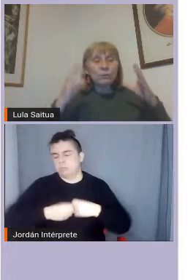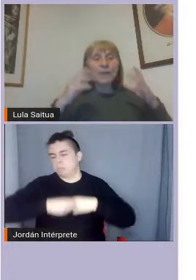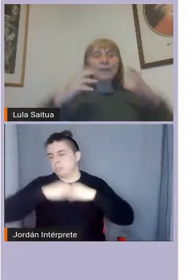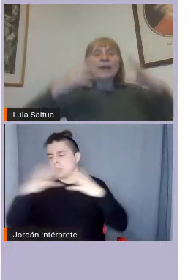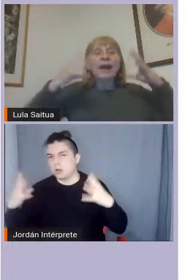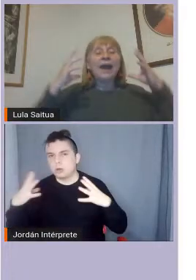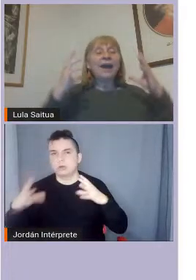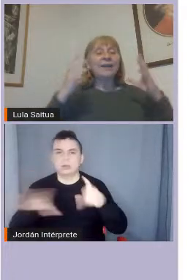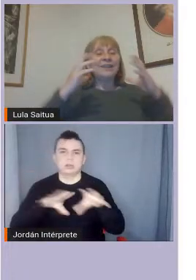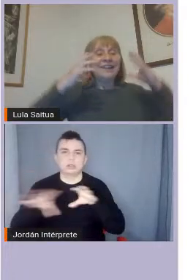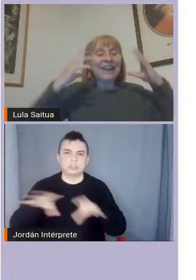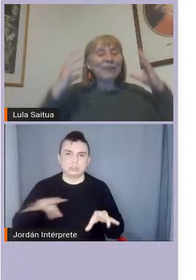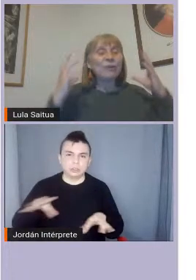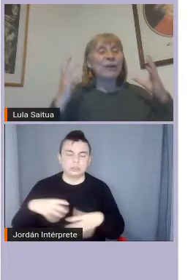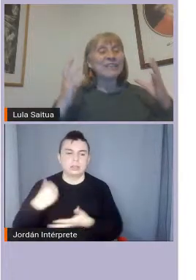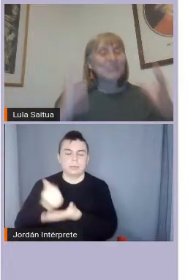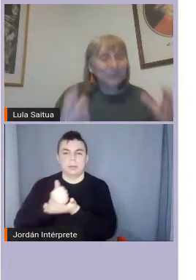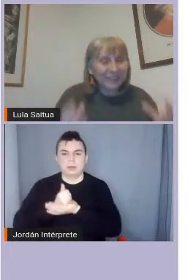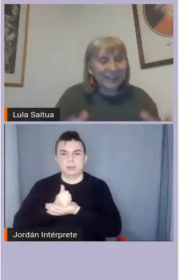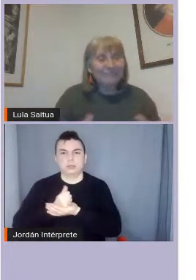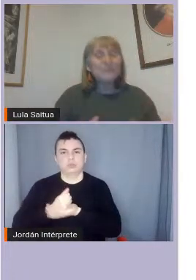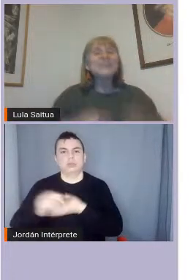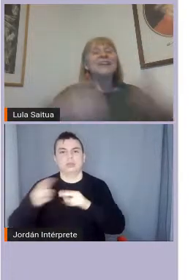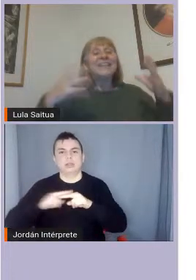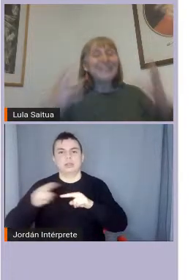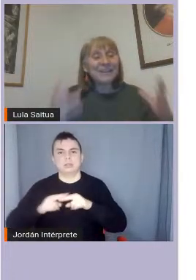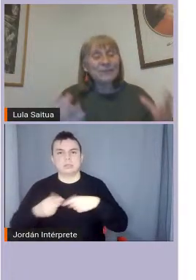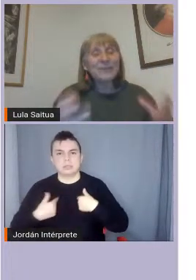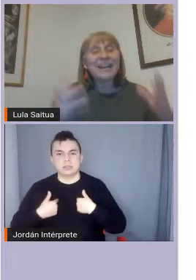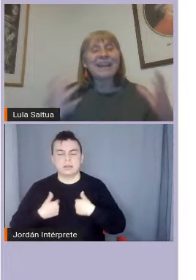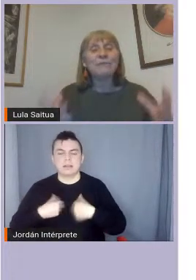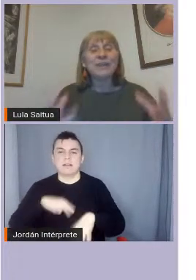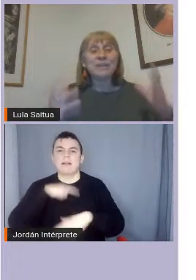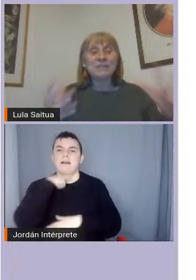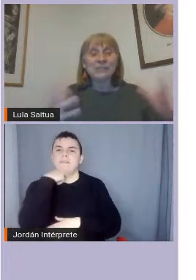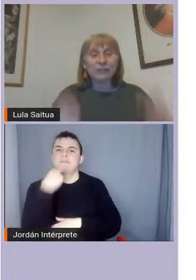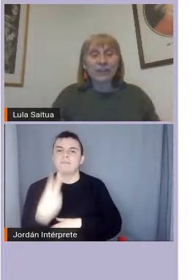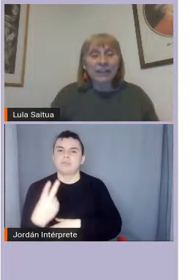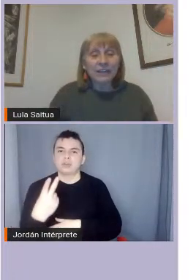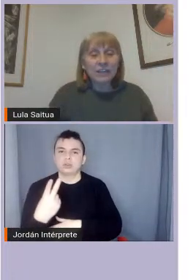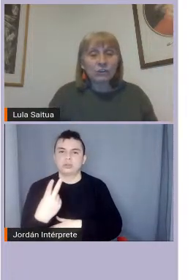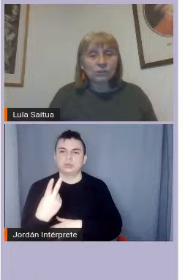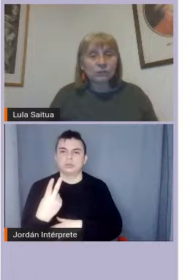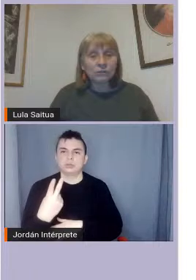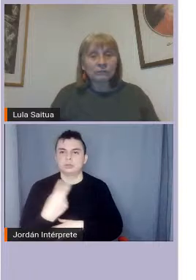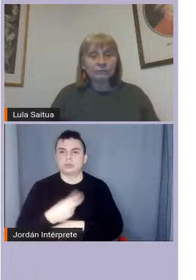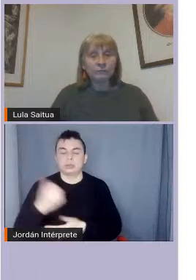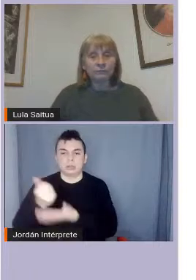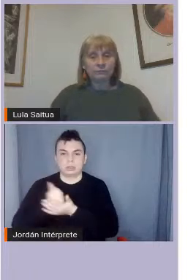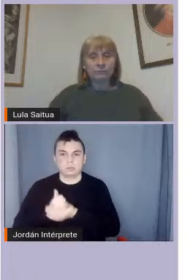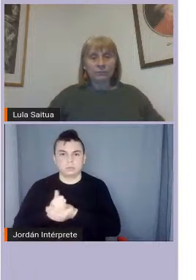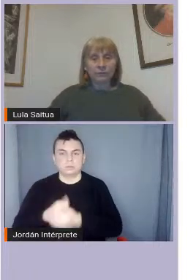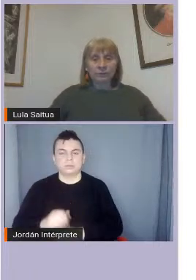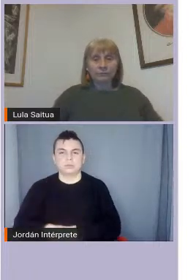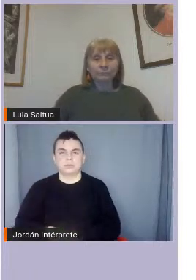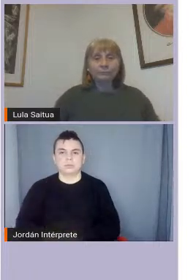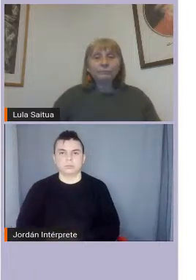que ayudan a la colocación de la voz y que ayudan a la buena emisión. Niños,